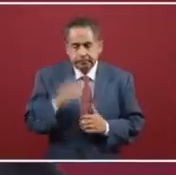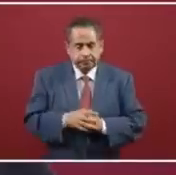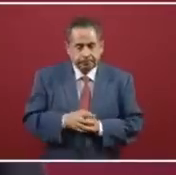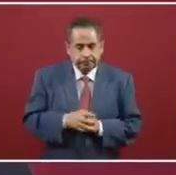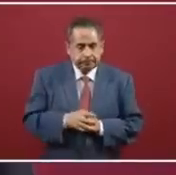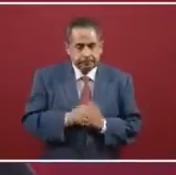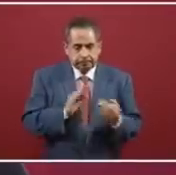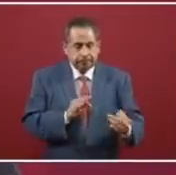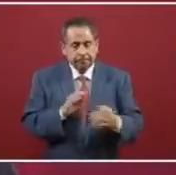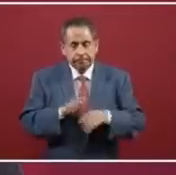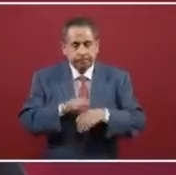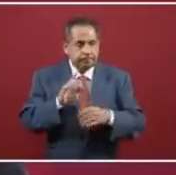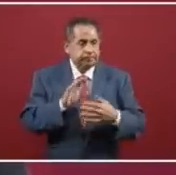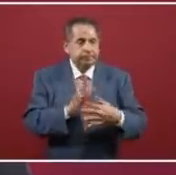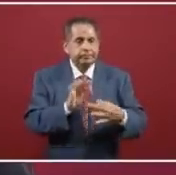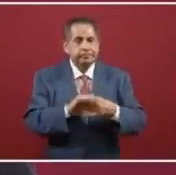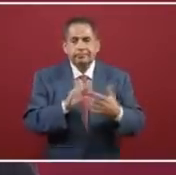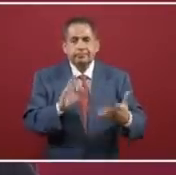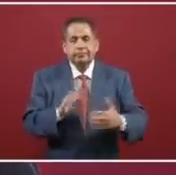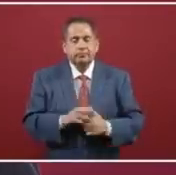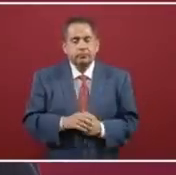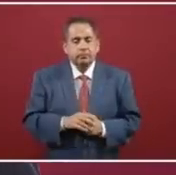confrontar más